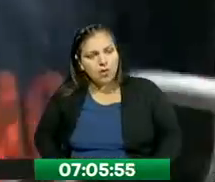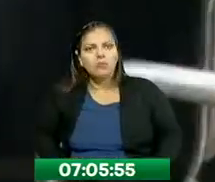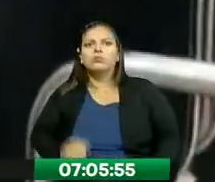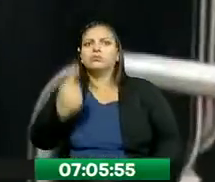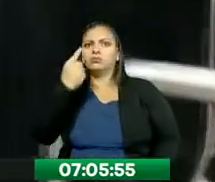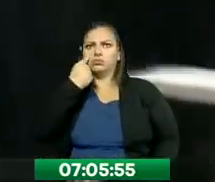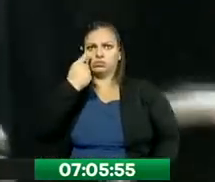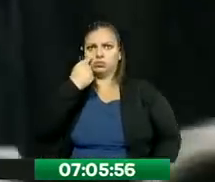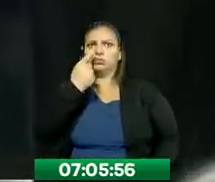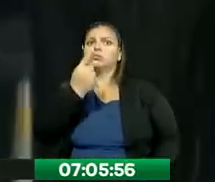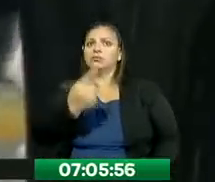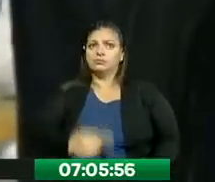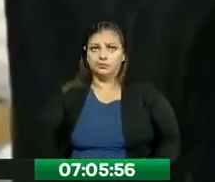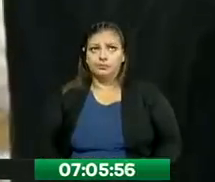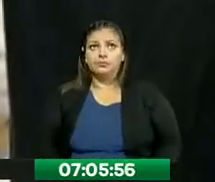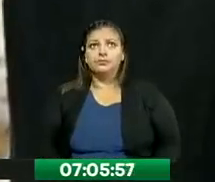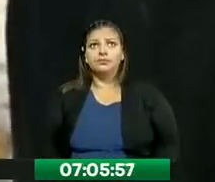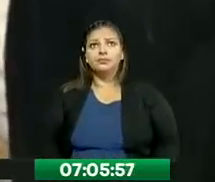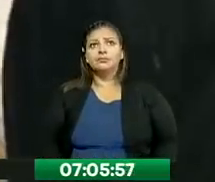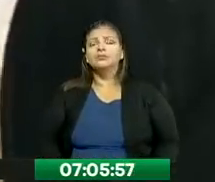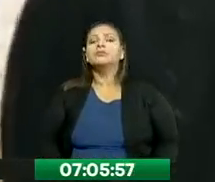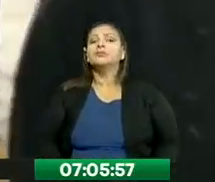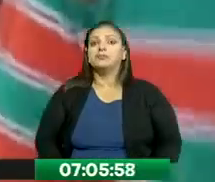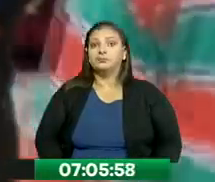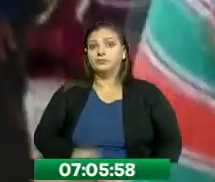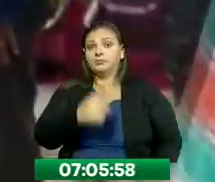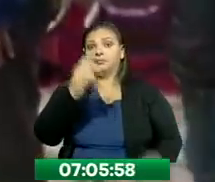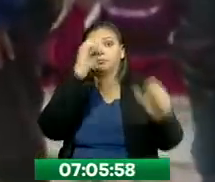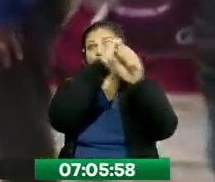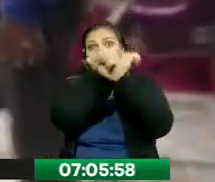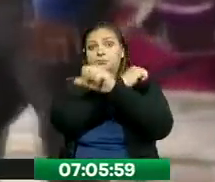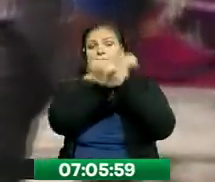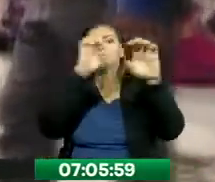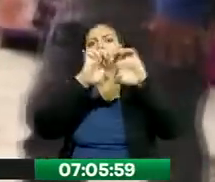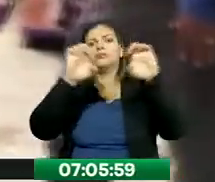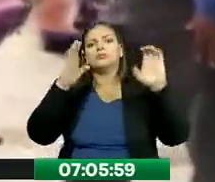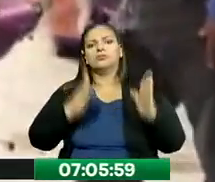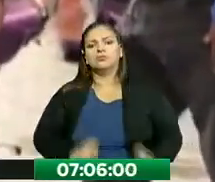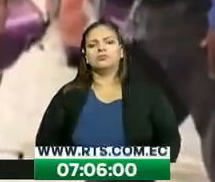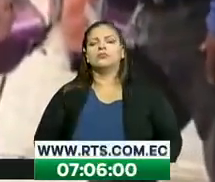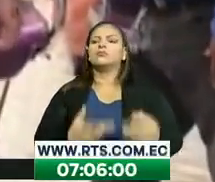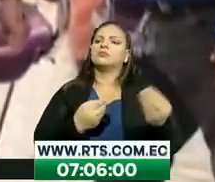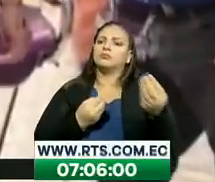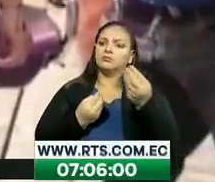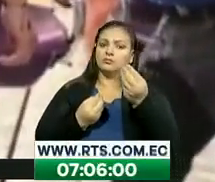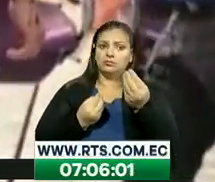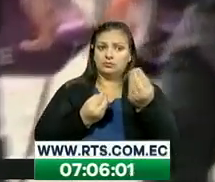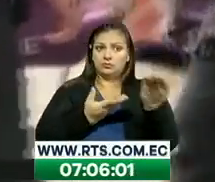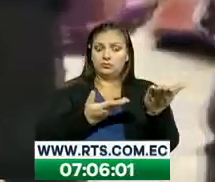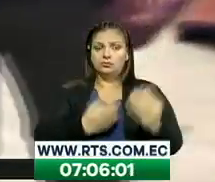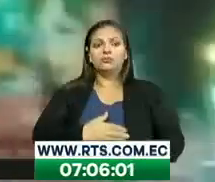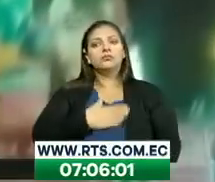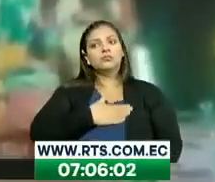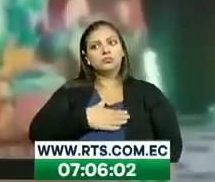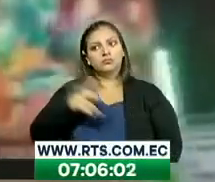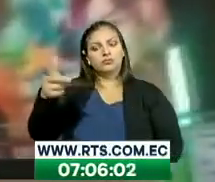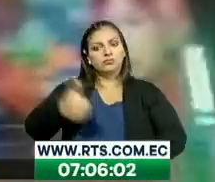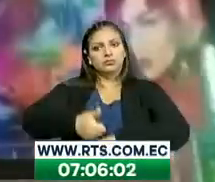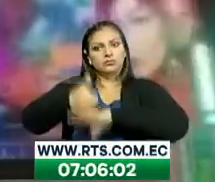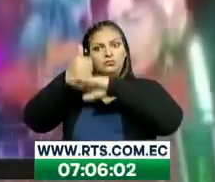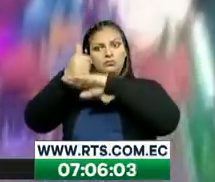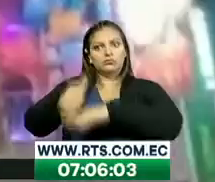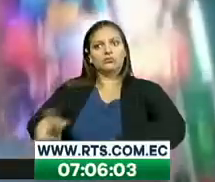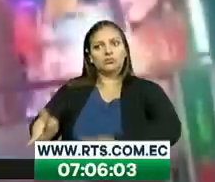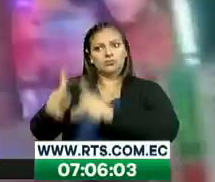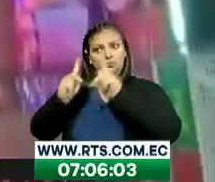a los empresarios tener en orden todos los permisos y las máquinas en buen estado para poder funcionar y evitar este tipo de